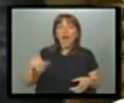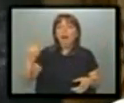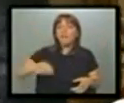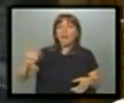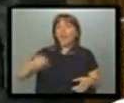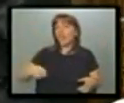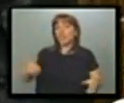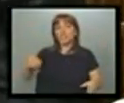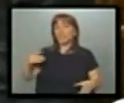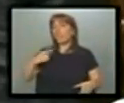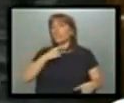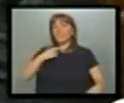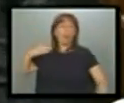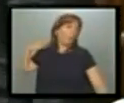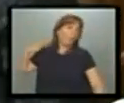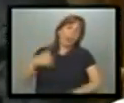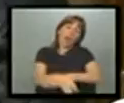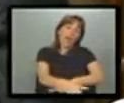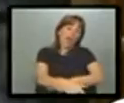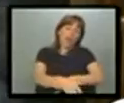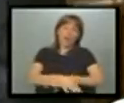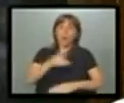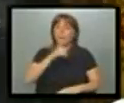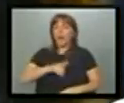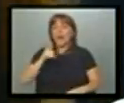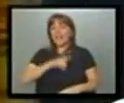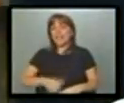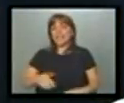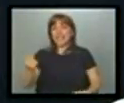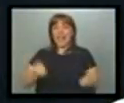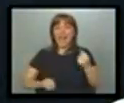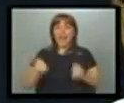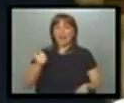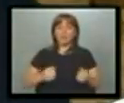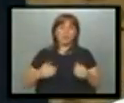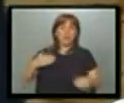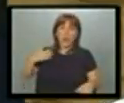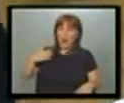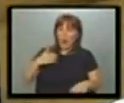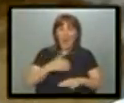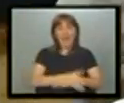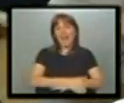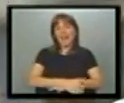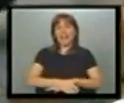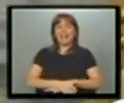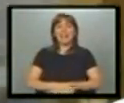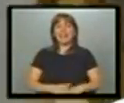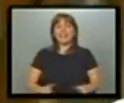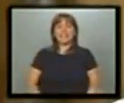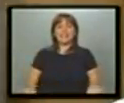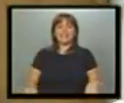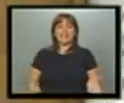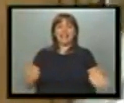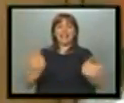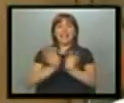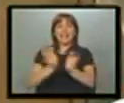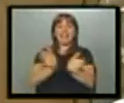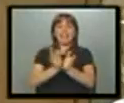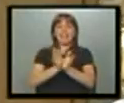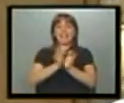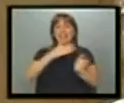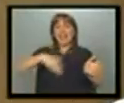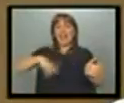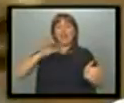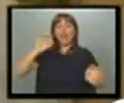barato y quiso entrar de golpe. Eso es lo que parece, claro, un auto que se incrustó casi adentro de este supermercado, en la esquina de Combate, Los